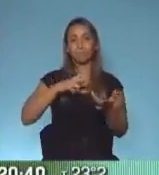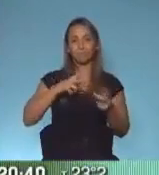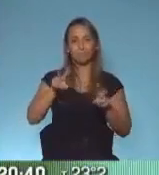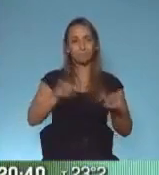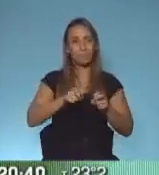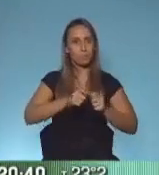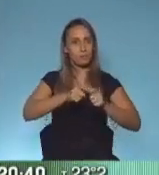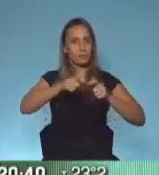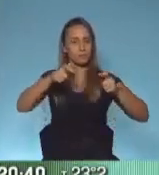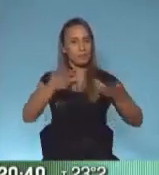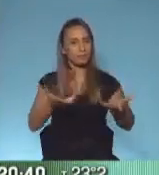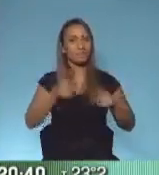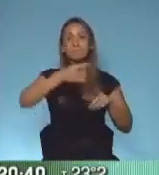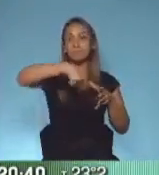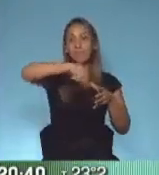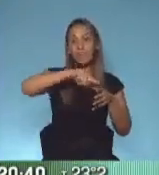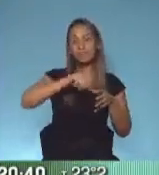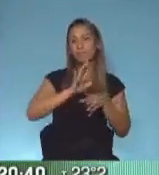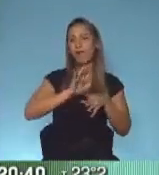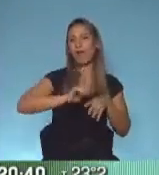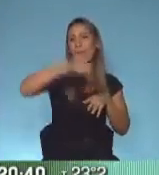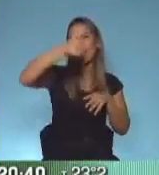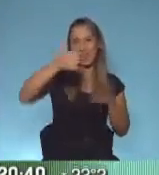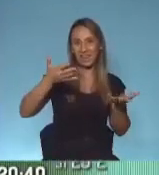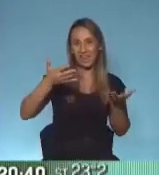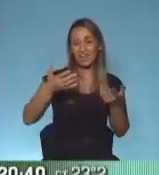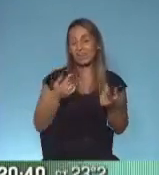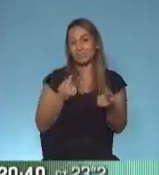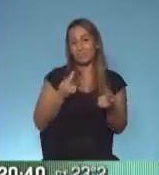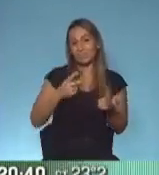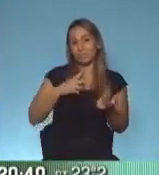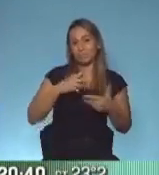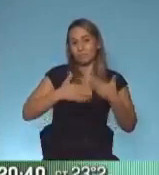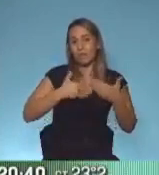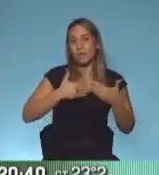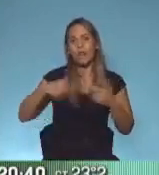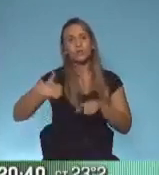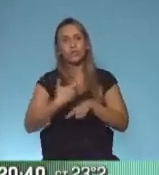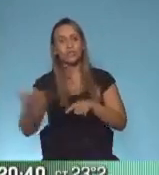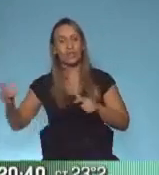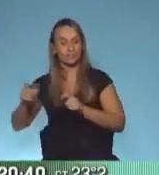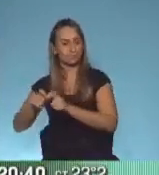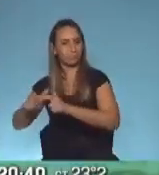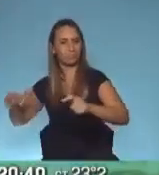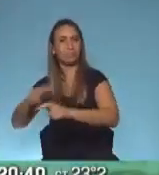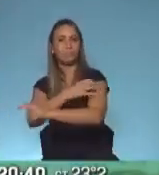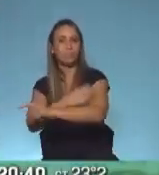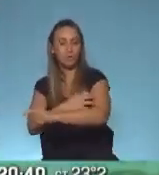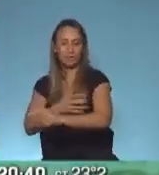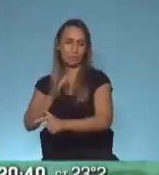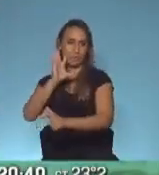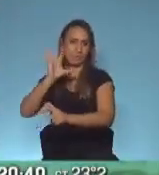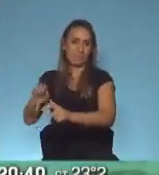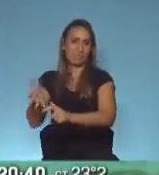sacando beneficio, si se quiere, en su patrimonio personal, pero una pérdida social que es muy grande y muy evidente. Sí, es evidente